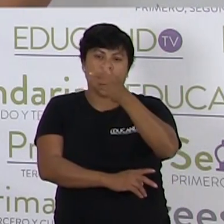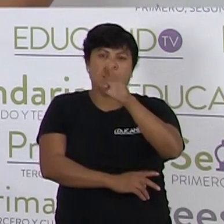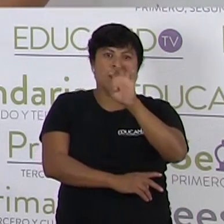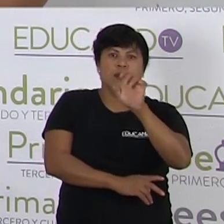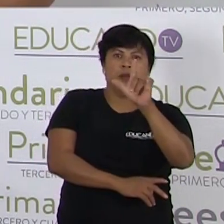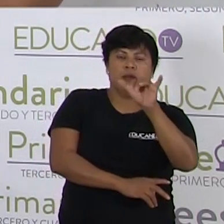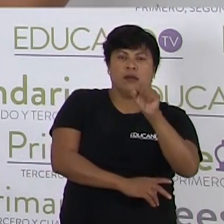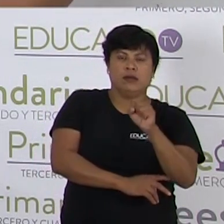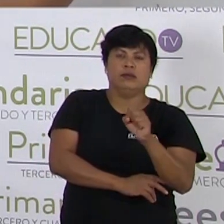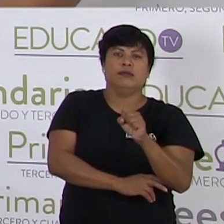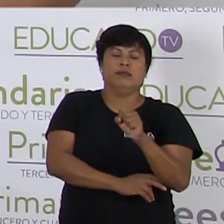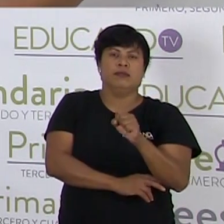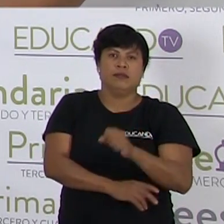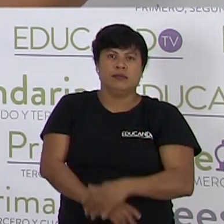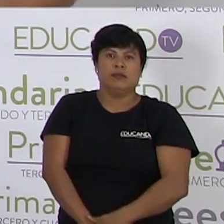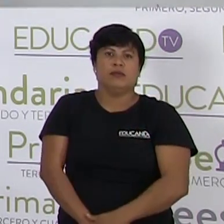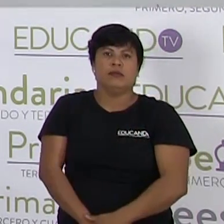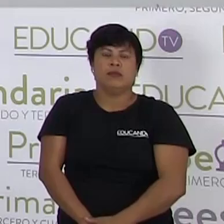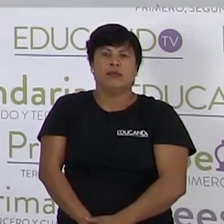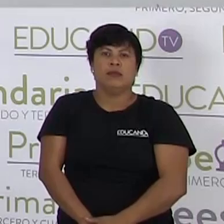Migueles.